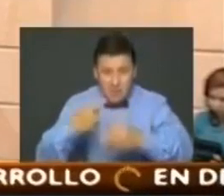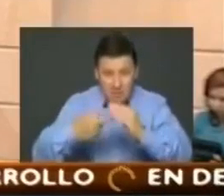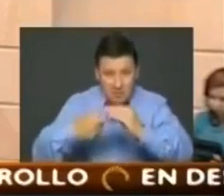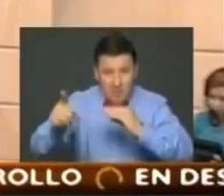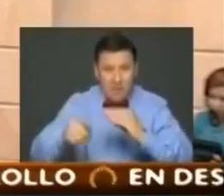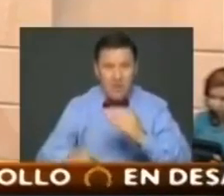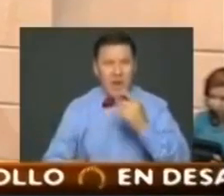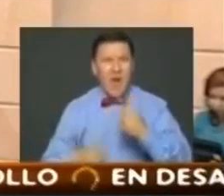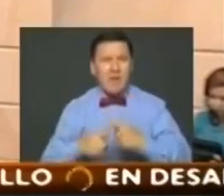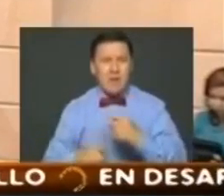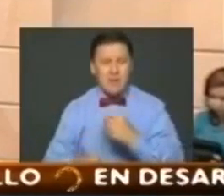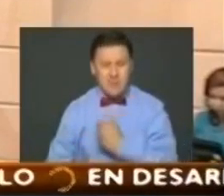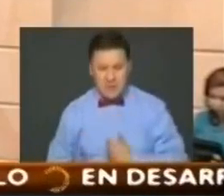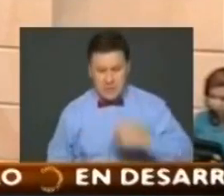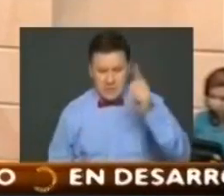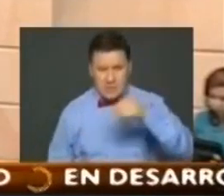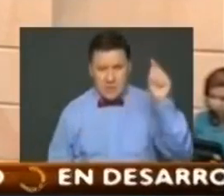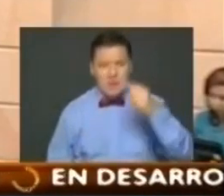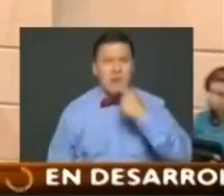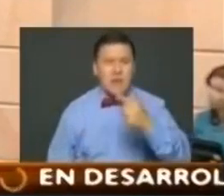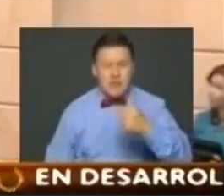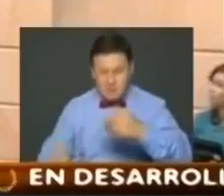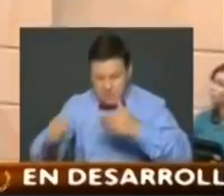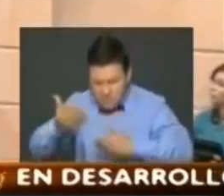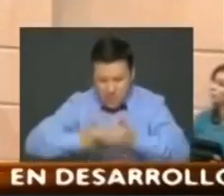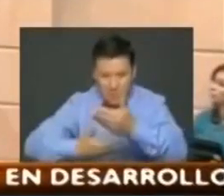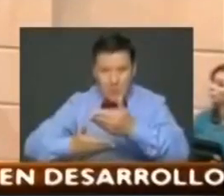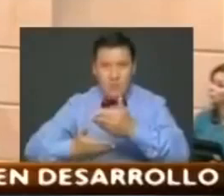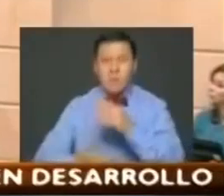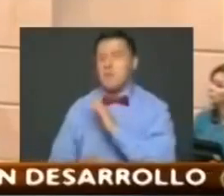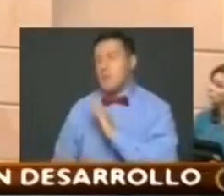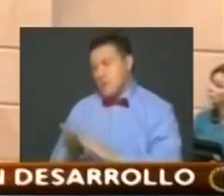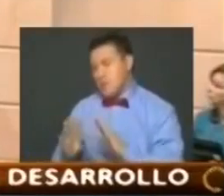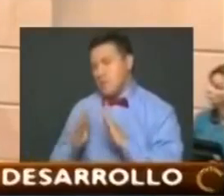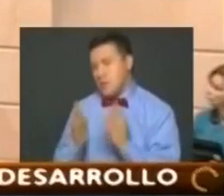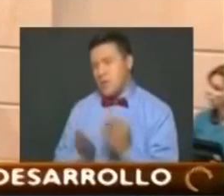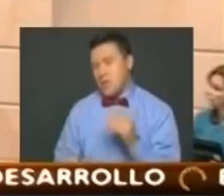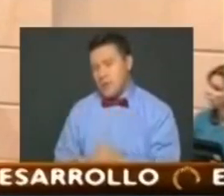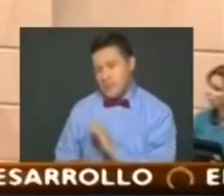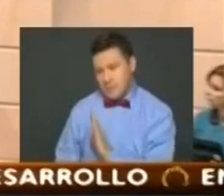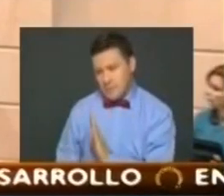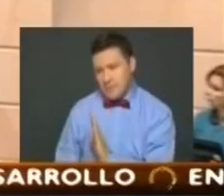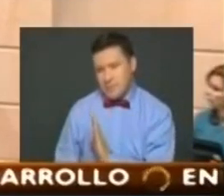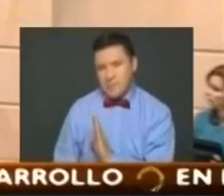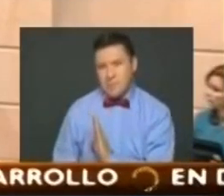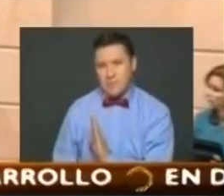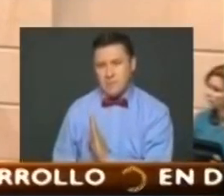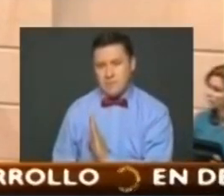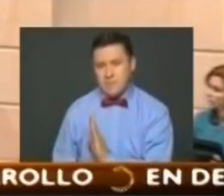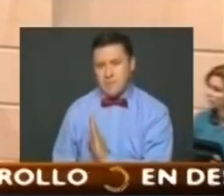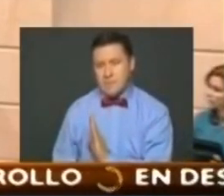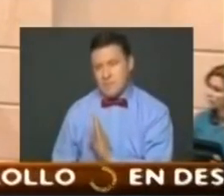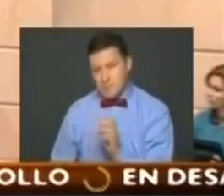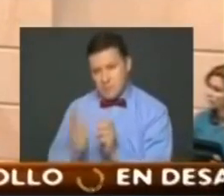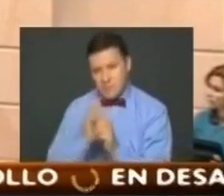Ernesto Samper, el cable traduce que... Señor senador, nuevamente quiero hacerle, formularle una